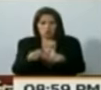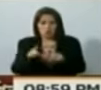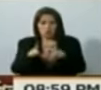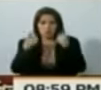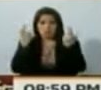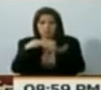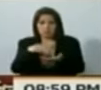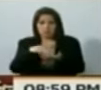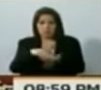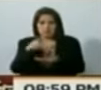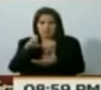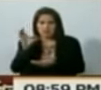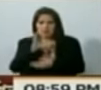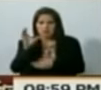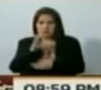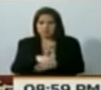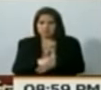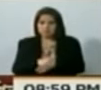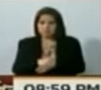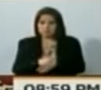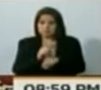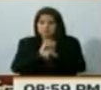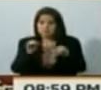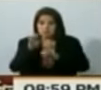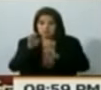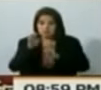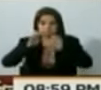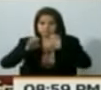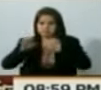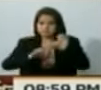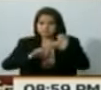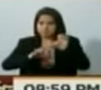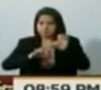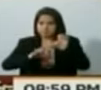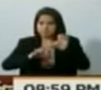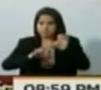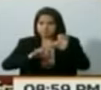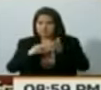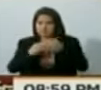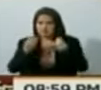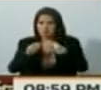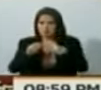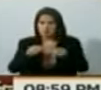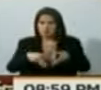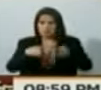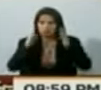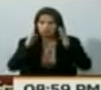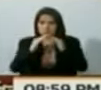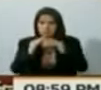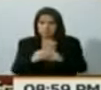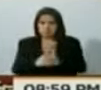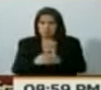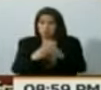Capital. Ya están haciendo los estudios de área e identificando los puntos claves de estas instalaciones. Alerta a